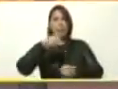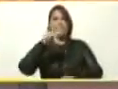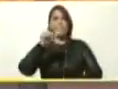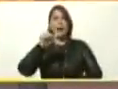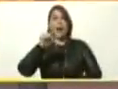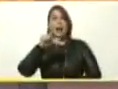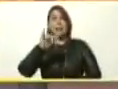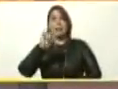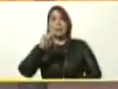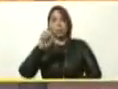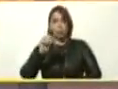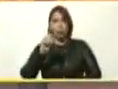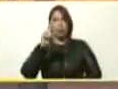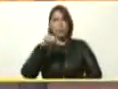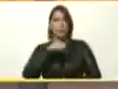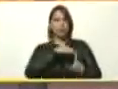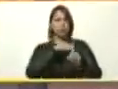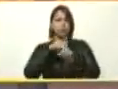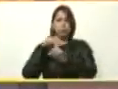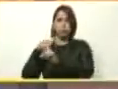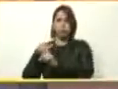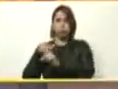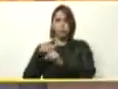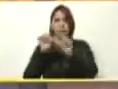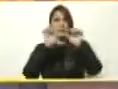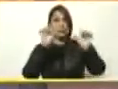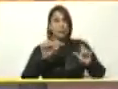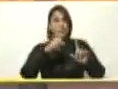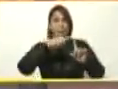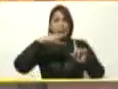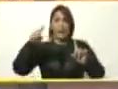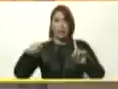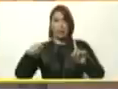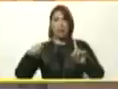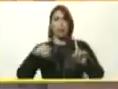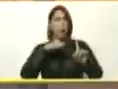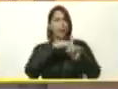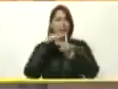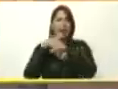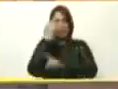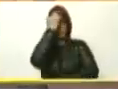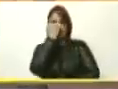ataque a su sistema eléctrico, ataque terrorista también.